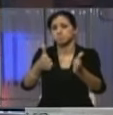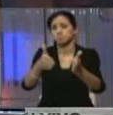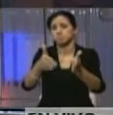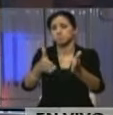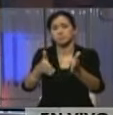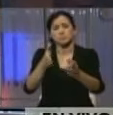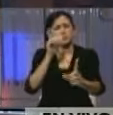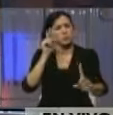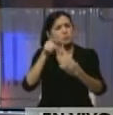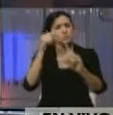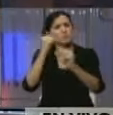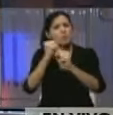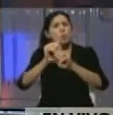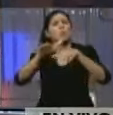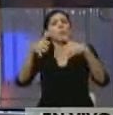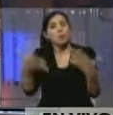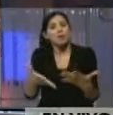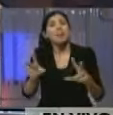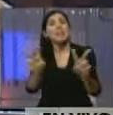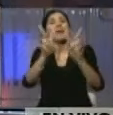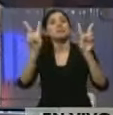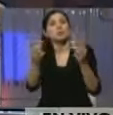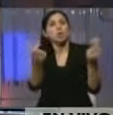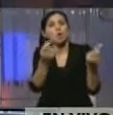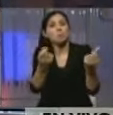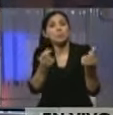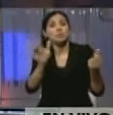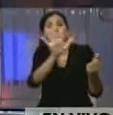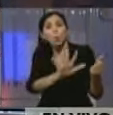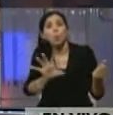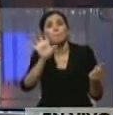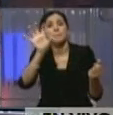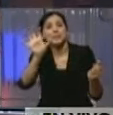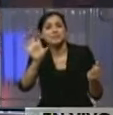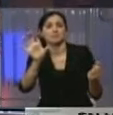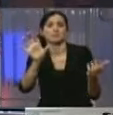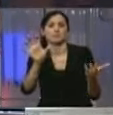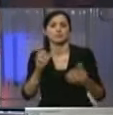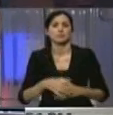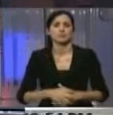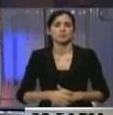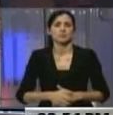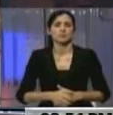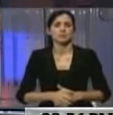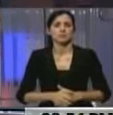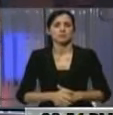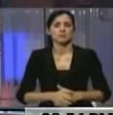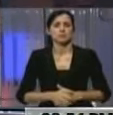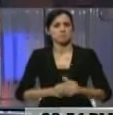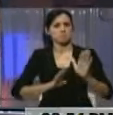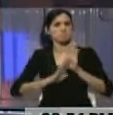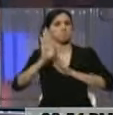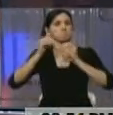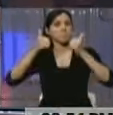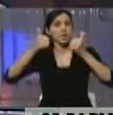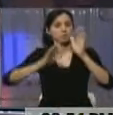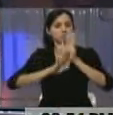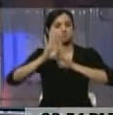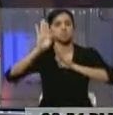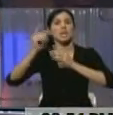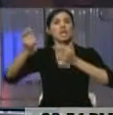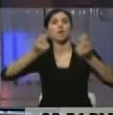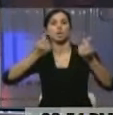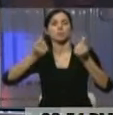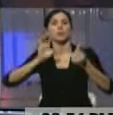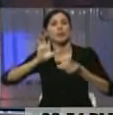esfuerzo, nuestra meta tiene que ser la victoria económica del país, la prosperidad económica